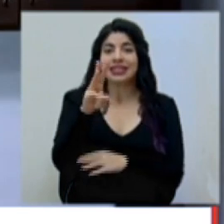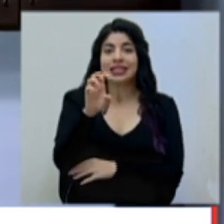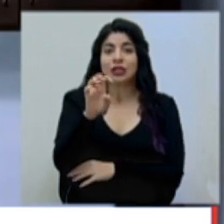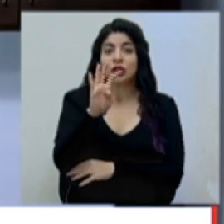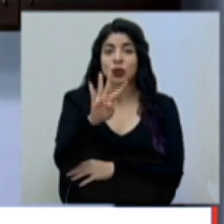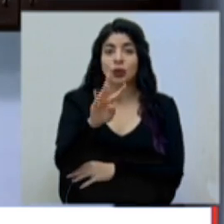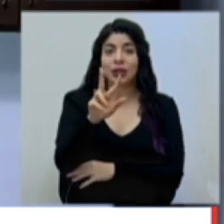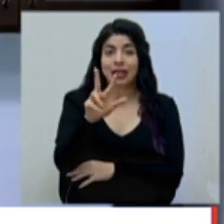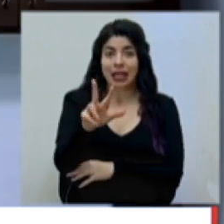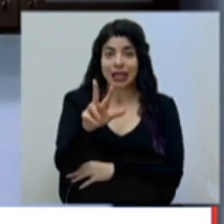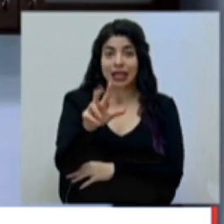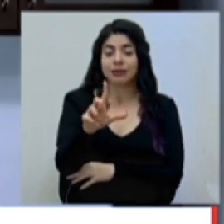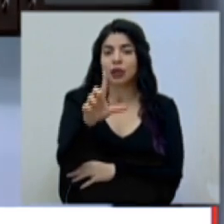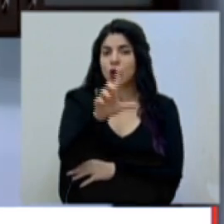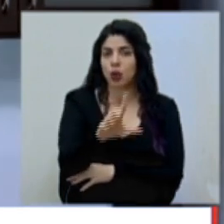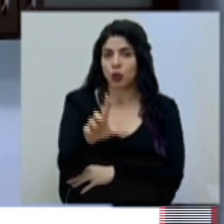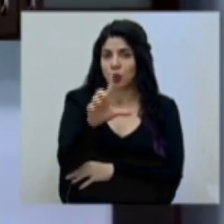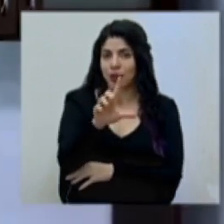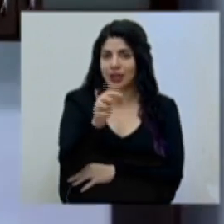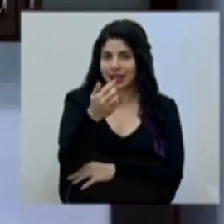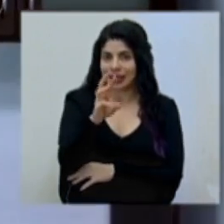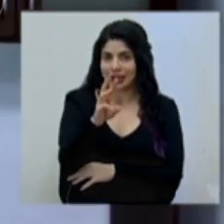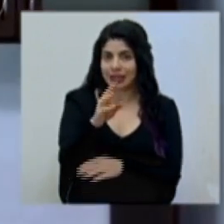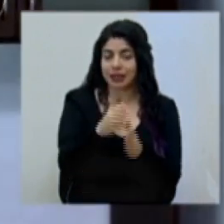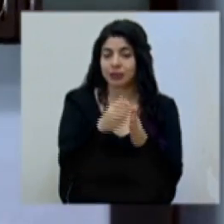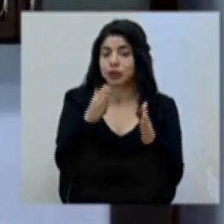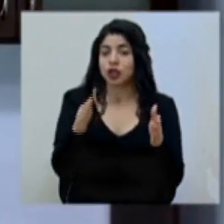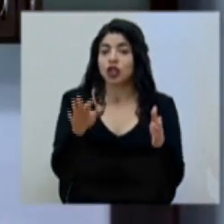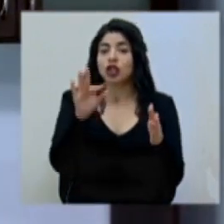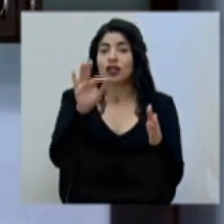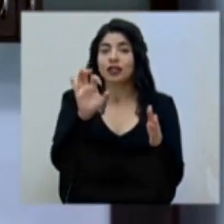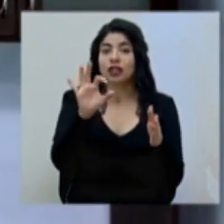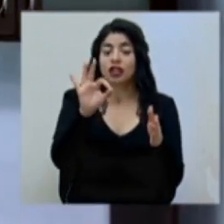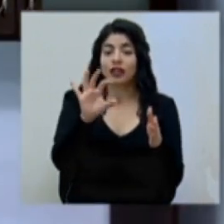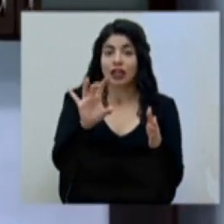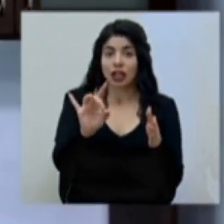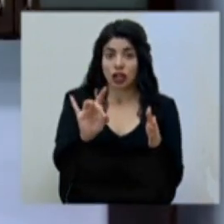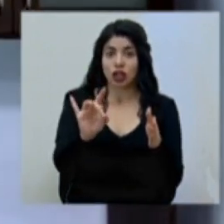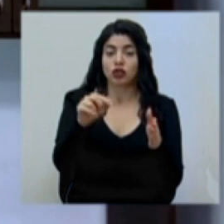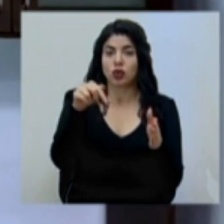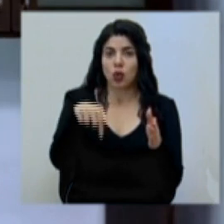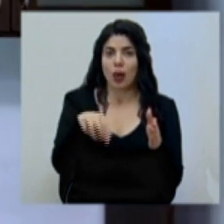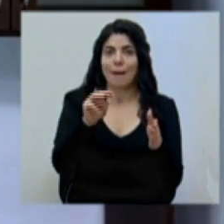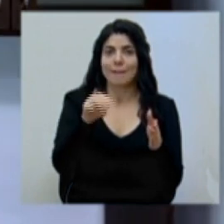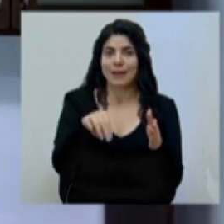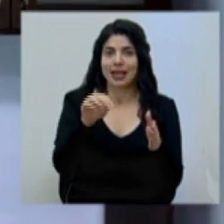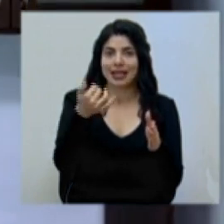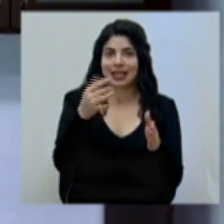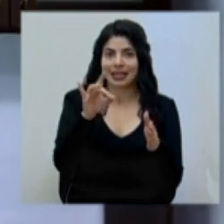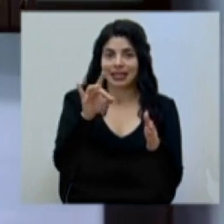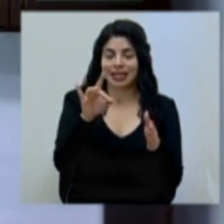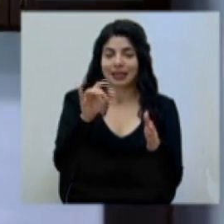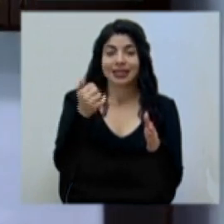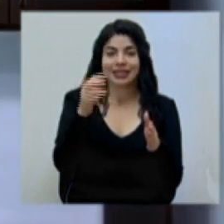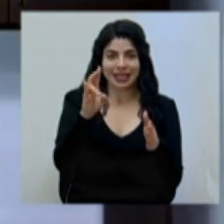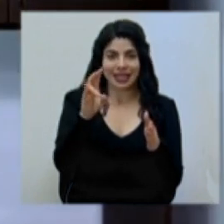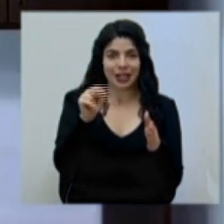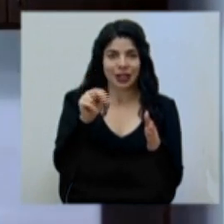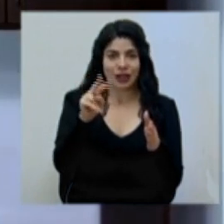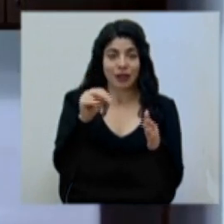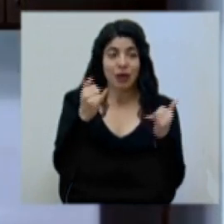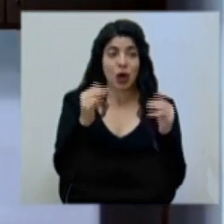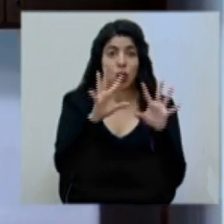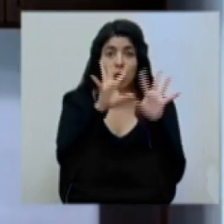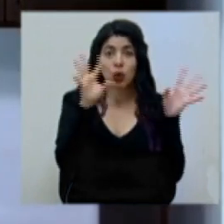643 casos el lunes 16 de noviembre y 998 casos hoy martes 17 de noviembre. Llegándose a un